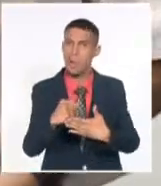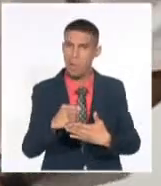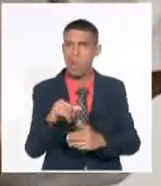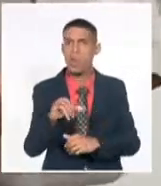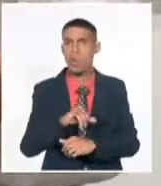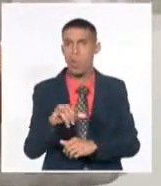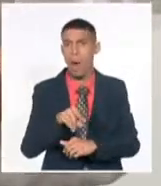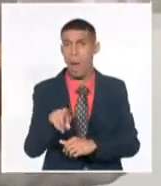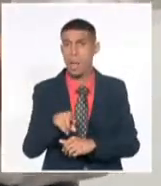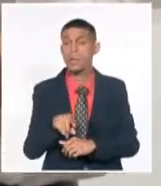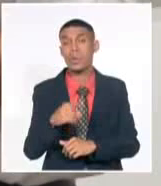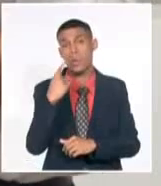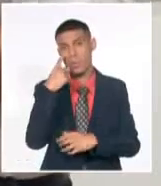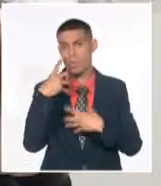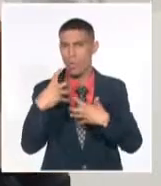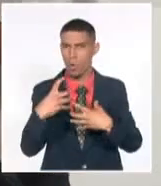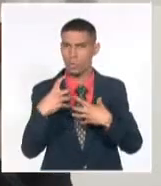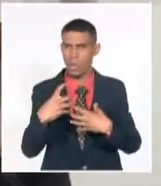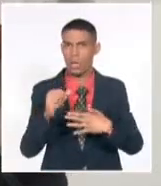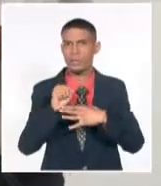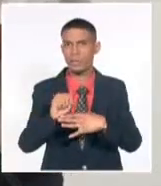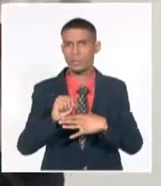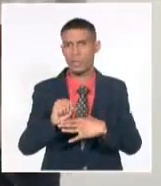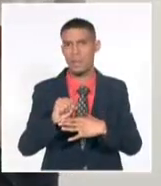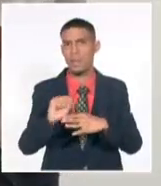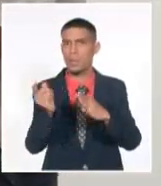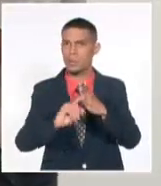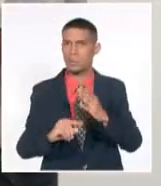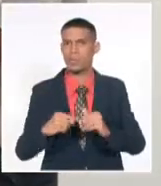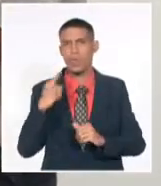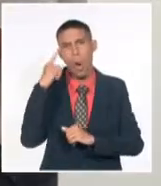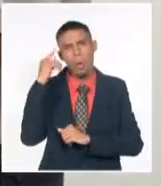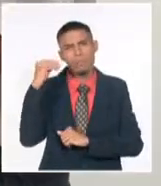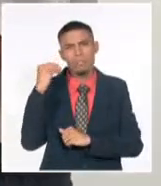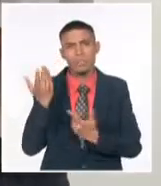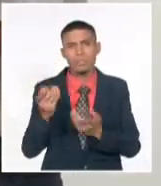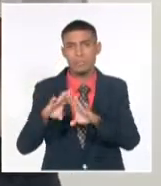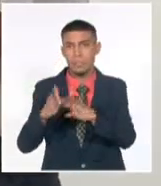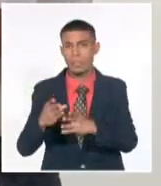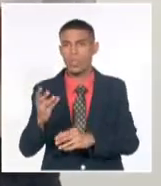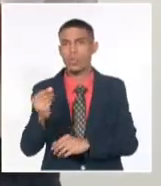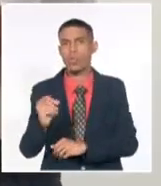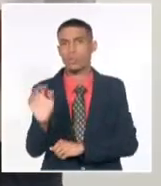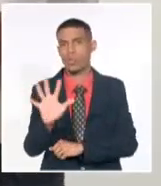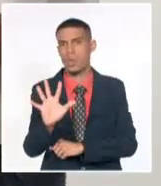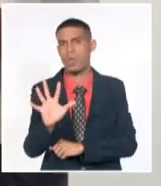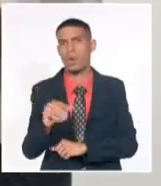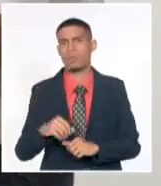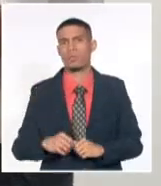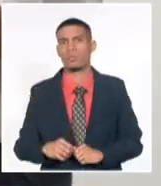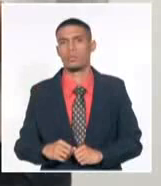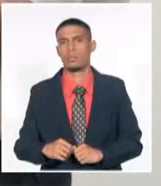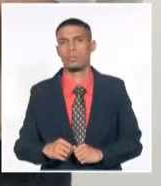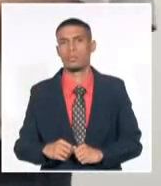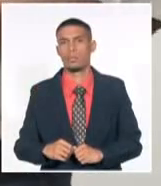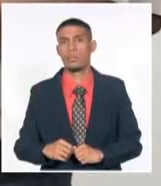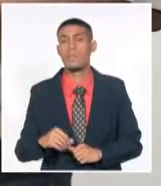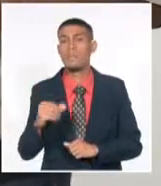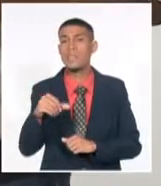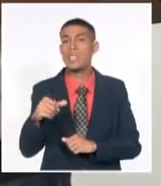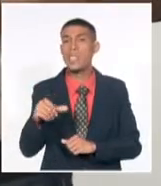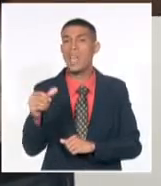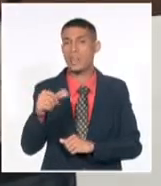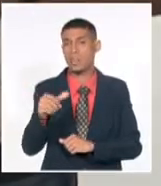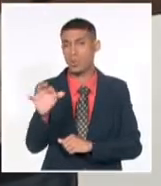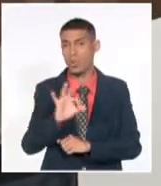de relevancia en el sistema eléctrico nacional pienso en la unidad número cco de la termoeléctrica 10 de octubre